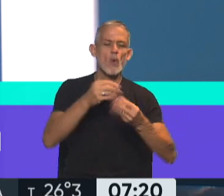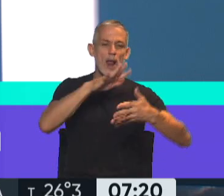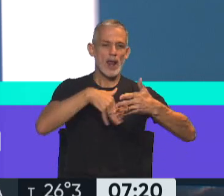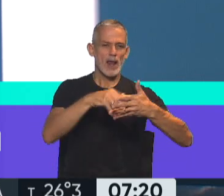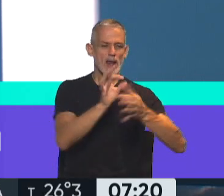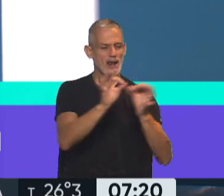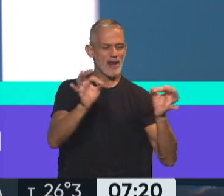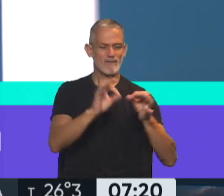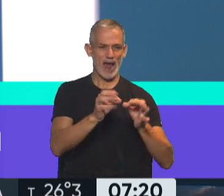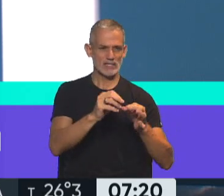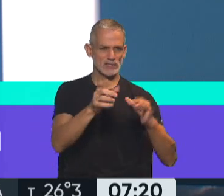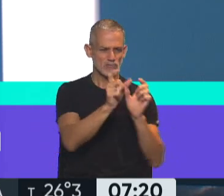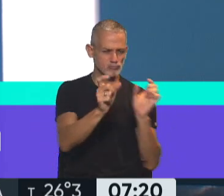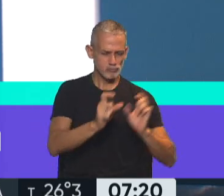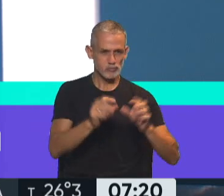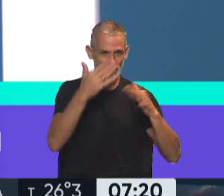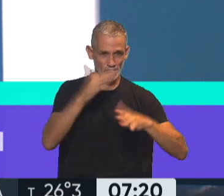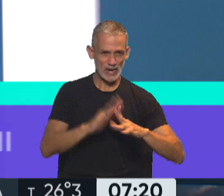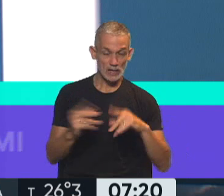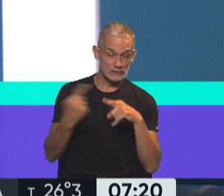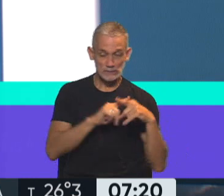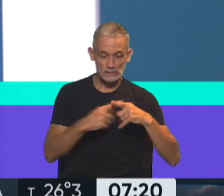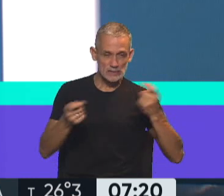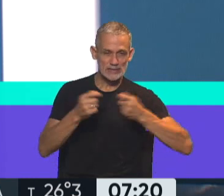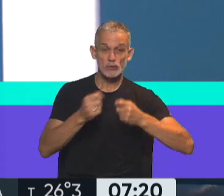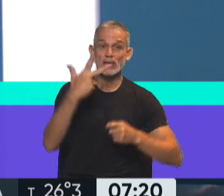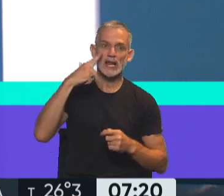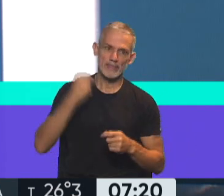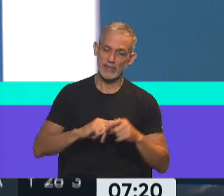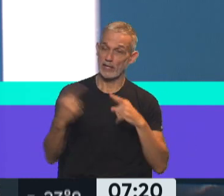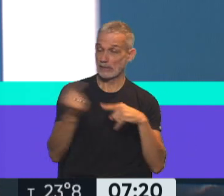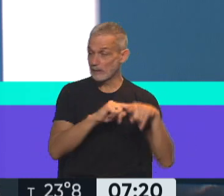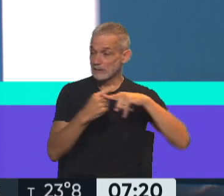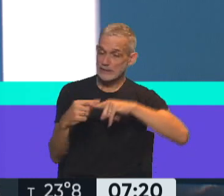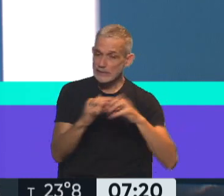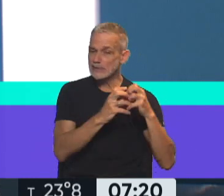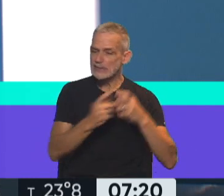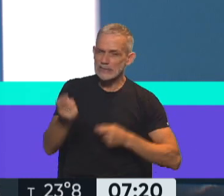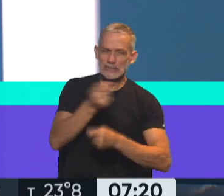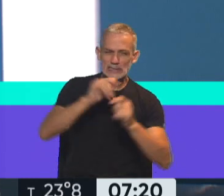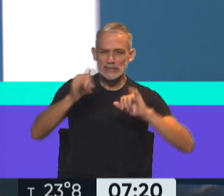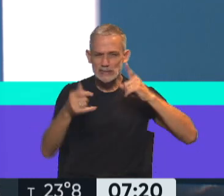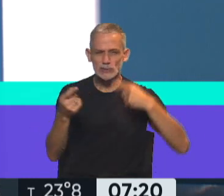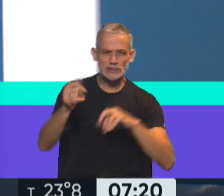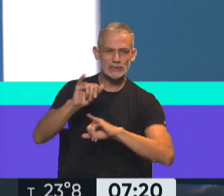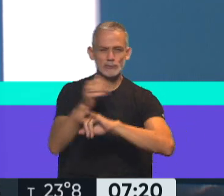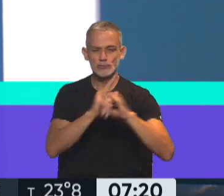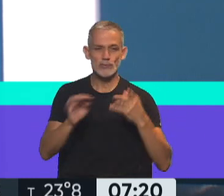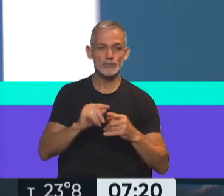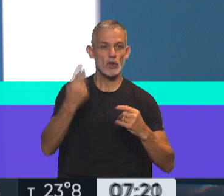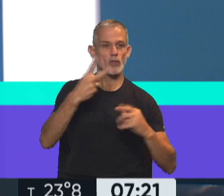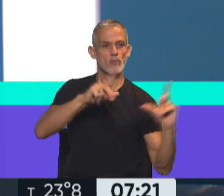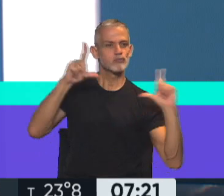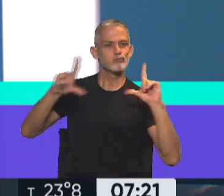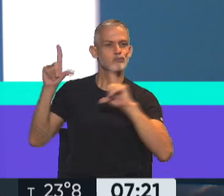redacción final después de arduas negociaciones tres días de negociaciones frenéticas que tuvieron dos protagonistas